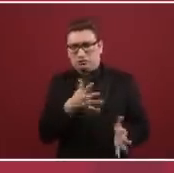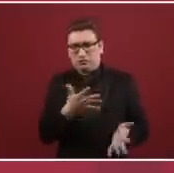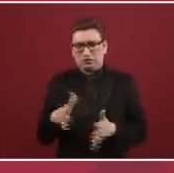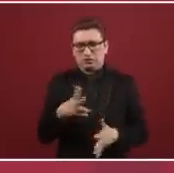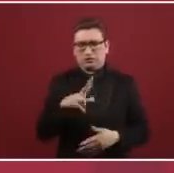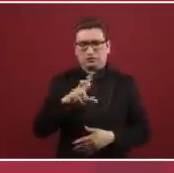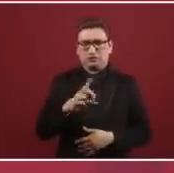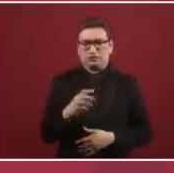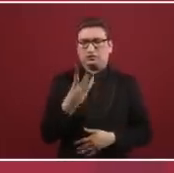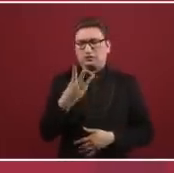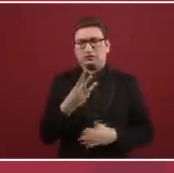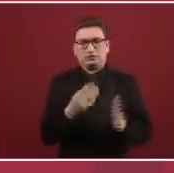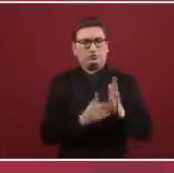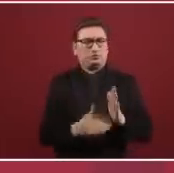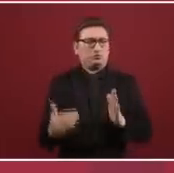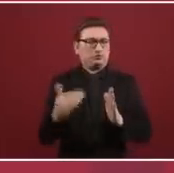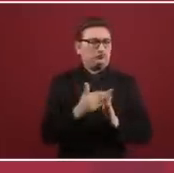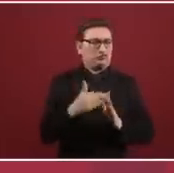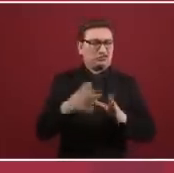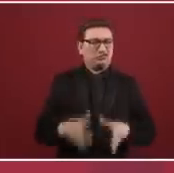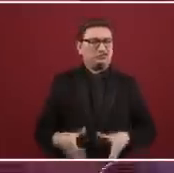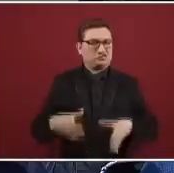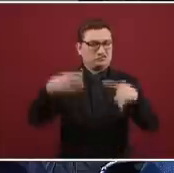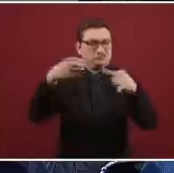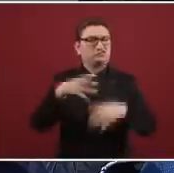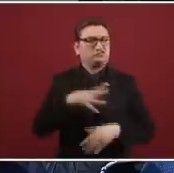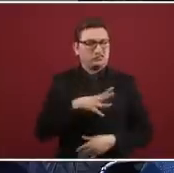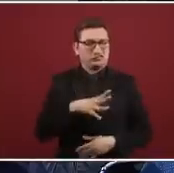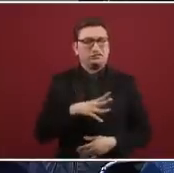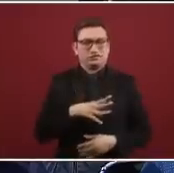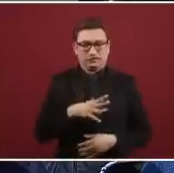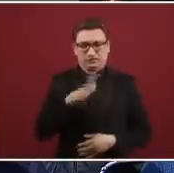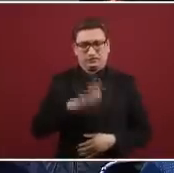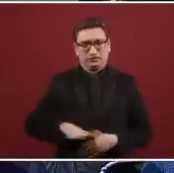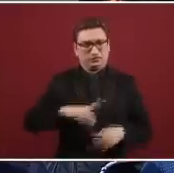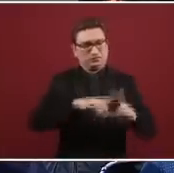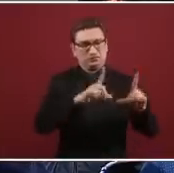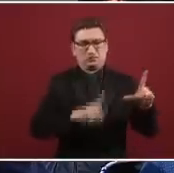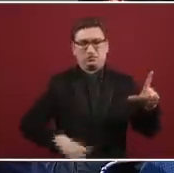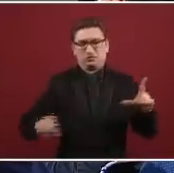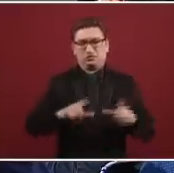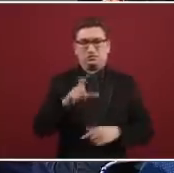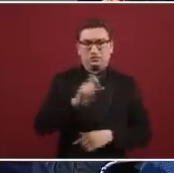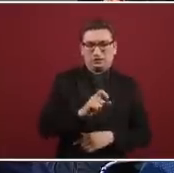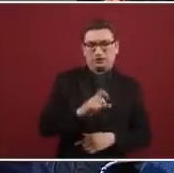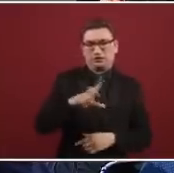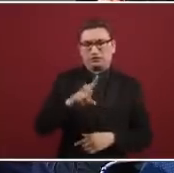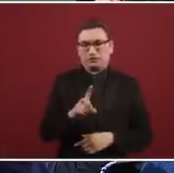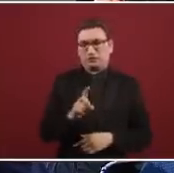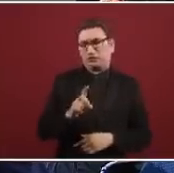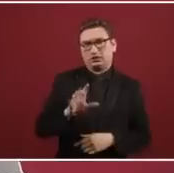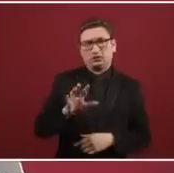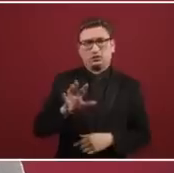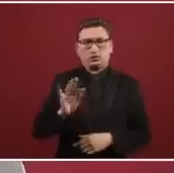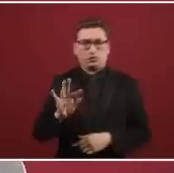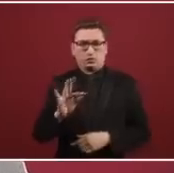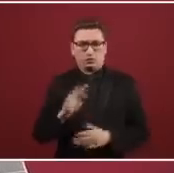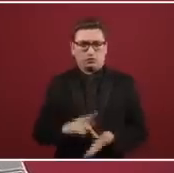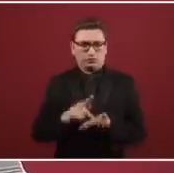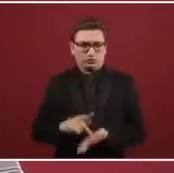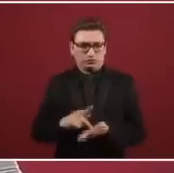33 millones de cilindros en el país, de 20, 30 y 40